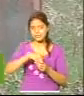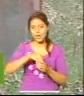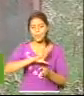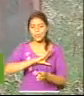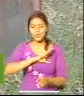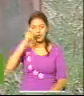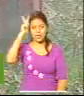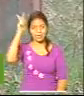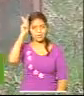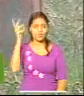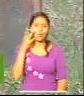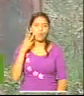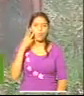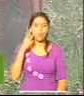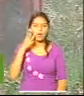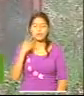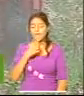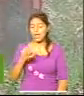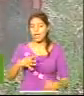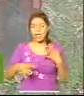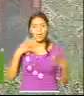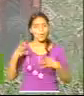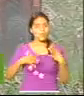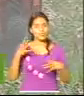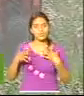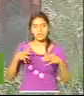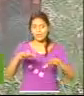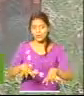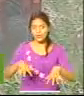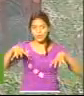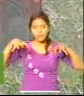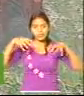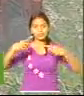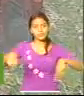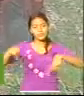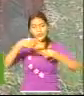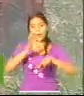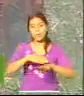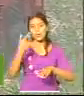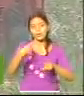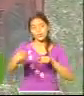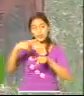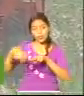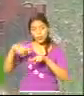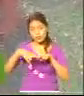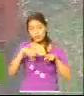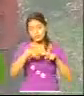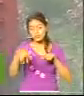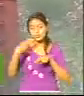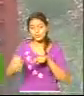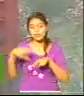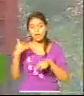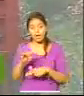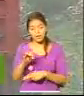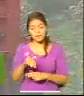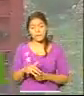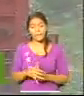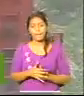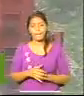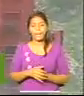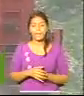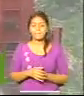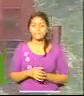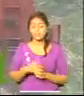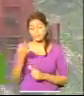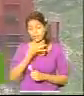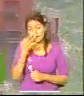guayú. Y es algo emocionante tener esa orquesta porque esos niños que están que estaban en